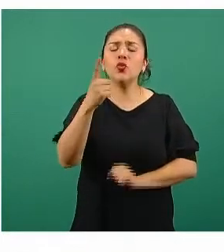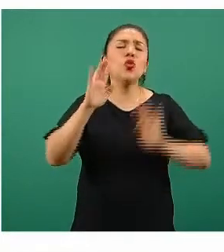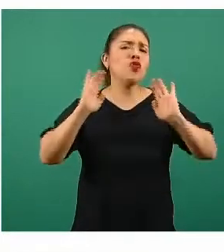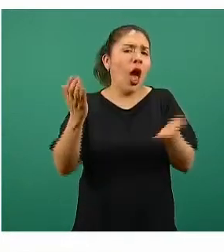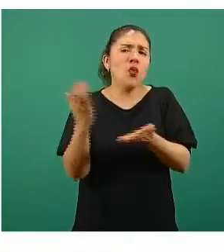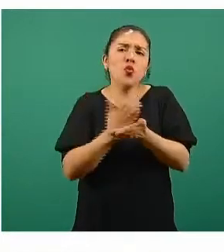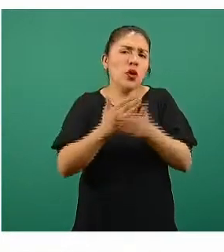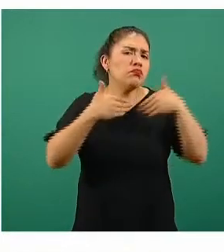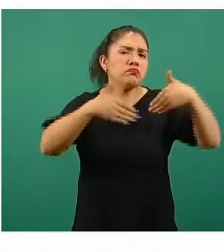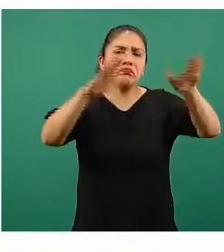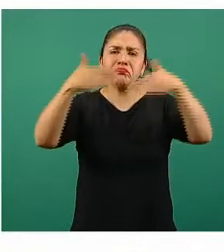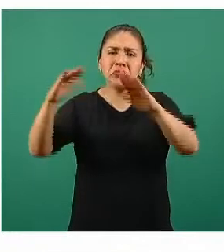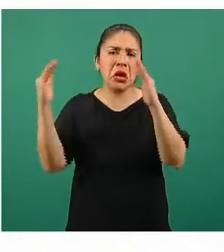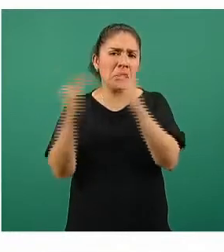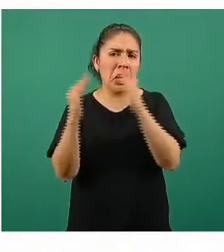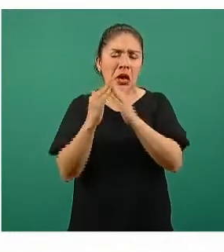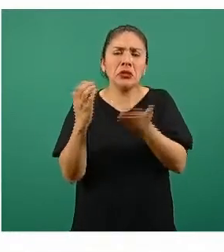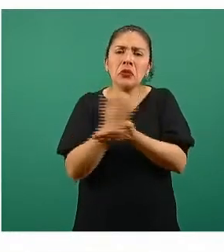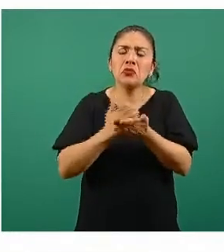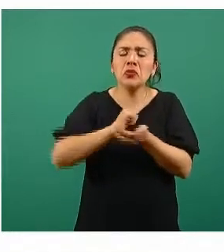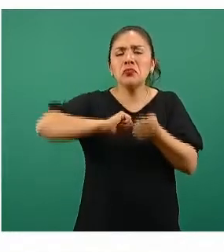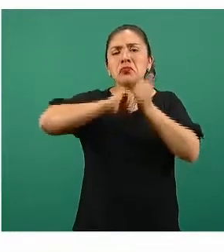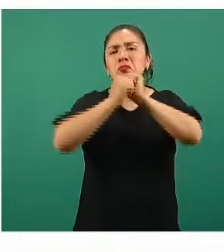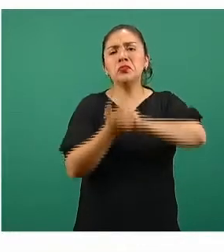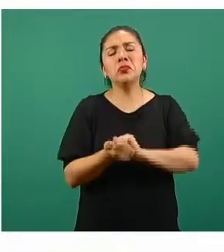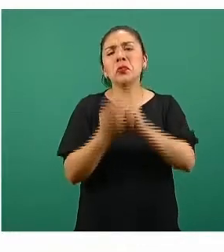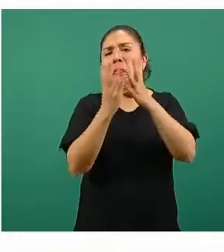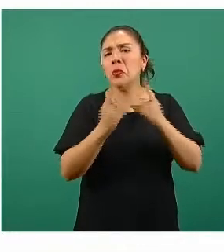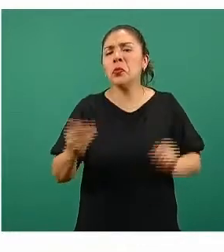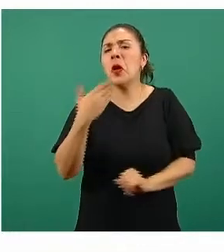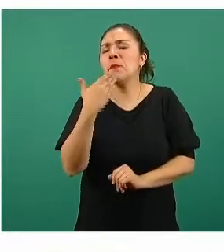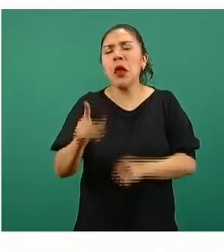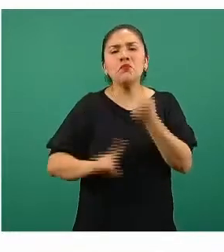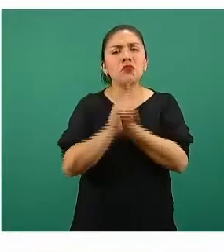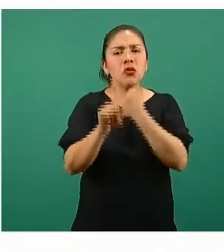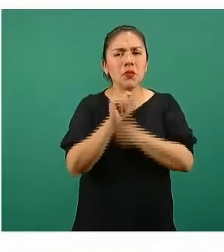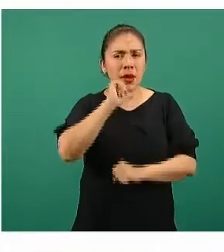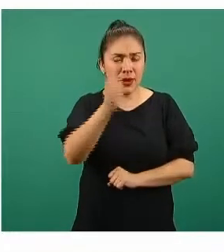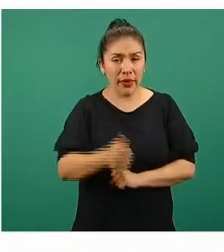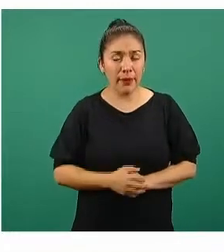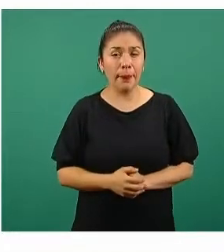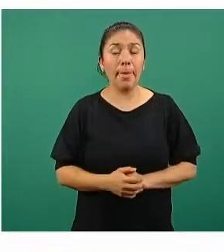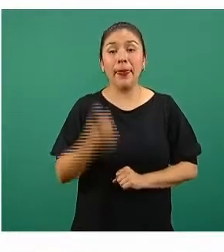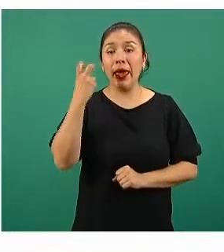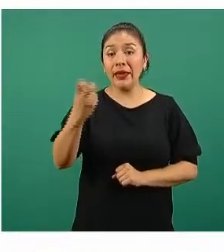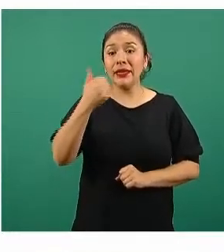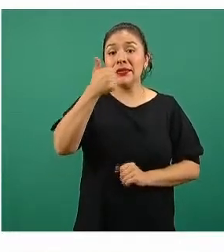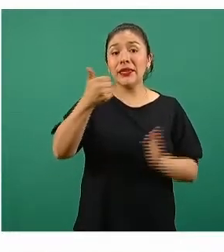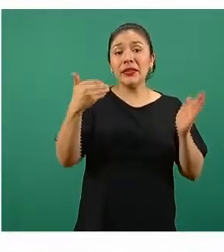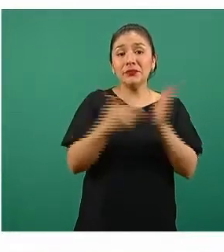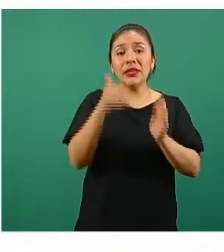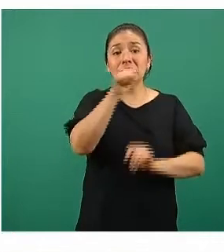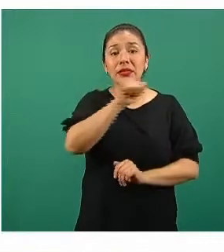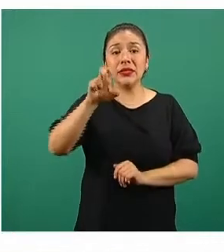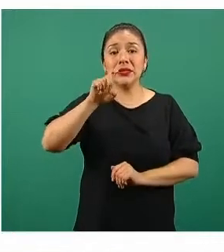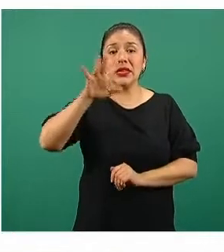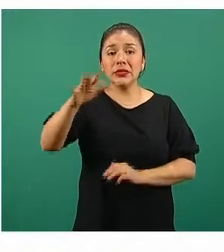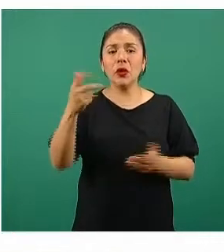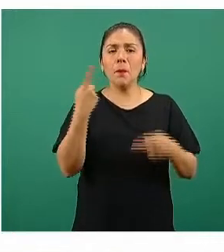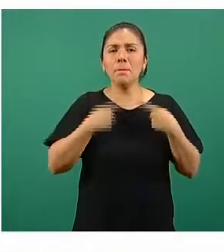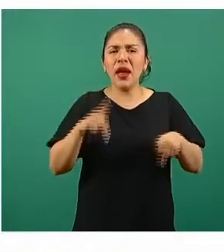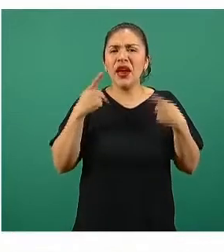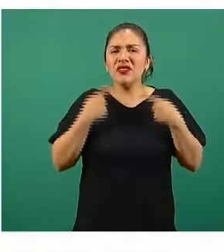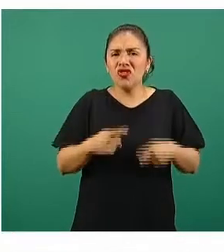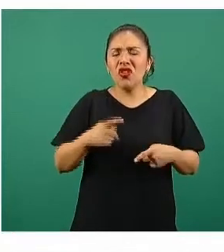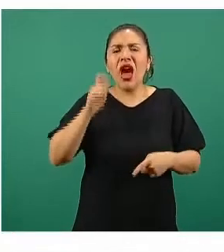de alta, están en su casa recuperándose sin ningún problema. ¿Qué representa estos 6,635 personas